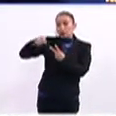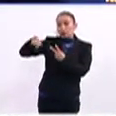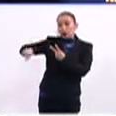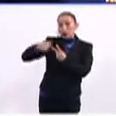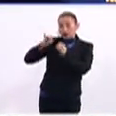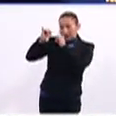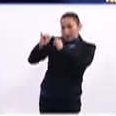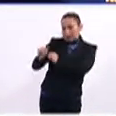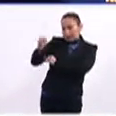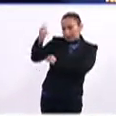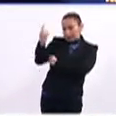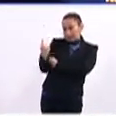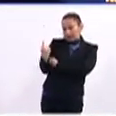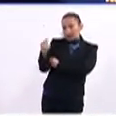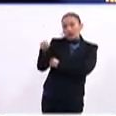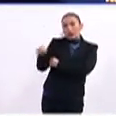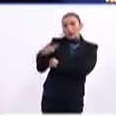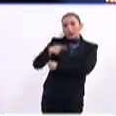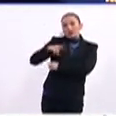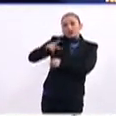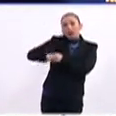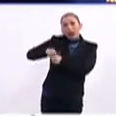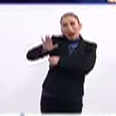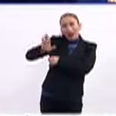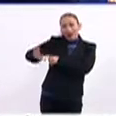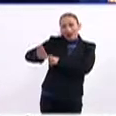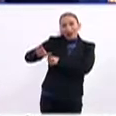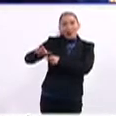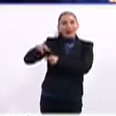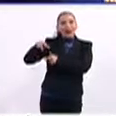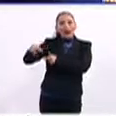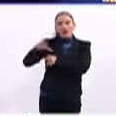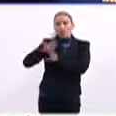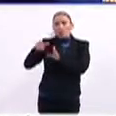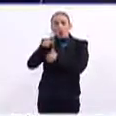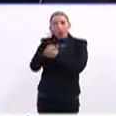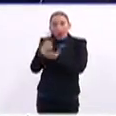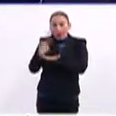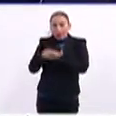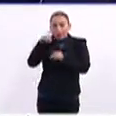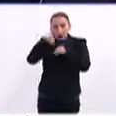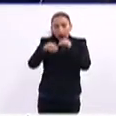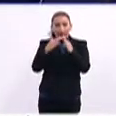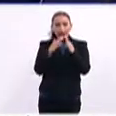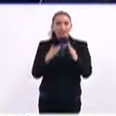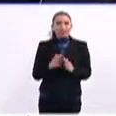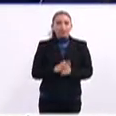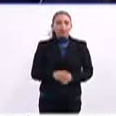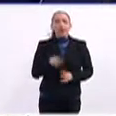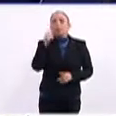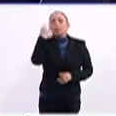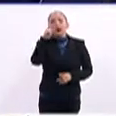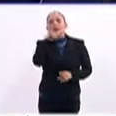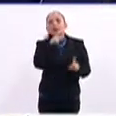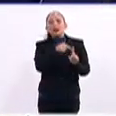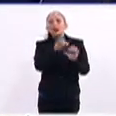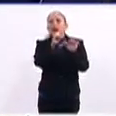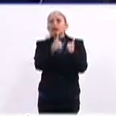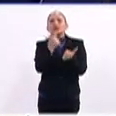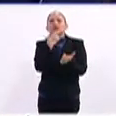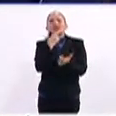del individuo de manera íntima y está en espacios interiores. Para ti, ¿cuál sería la finalidad del arte?